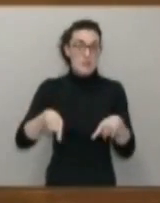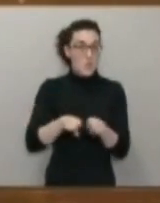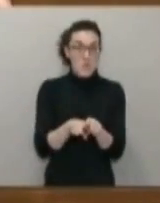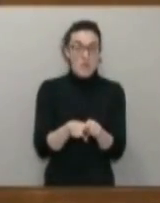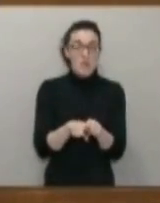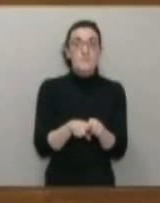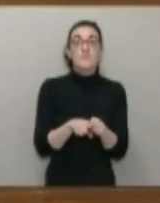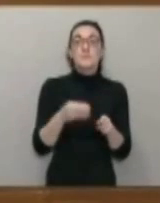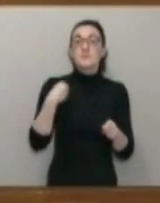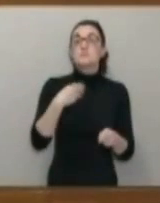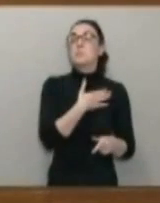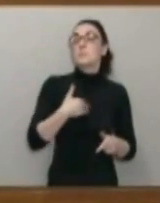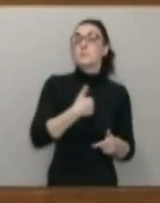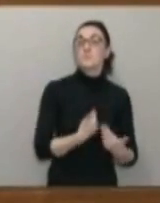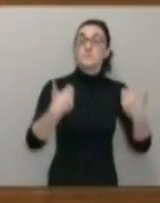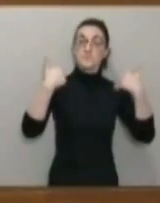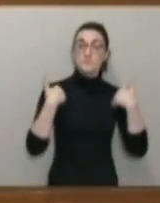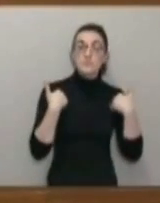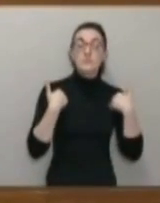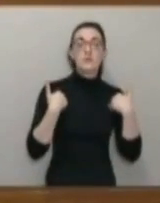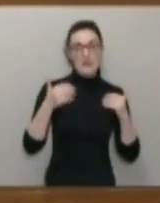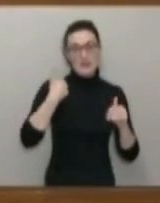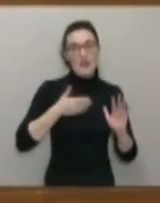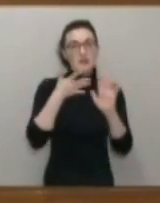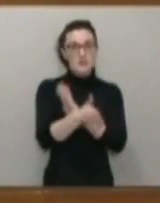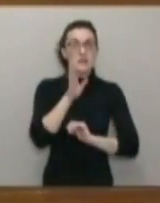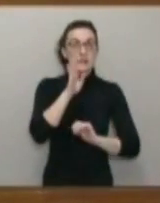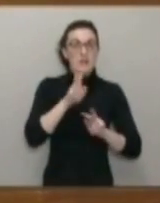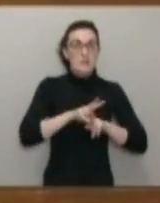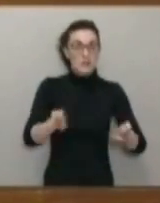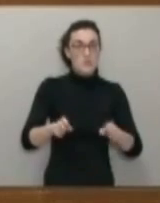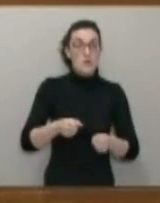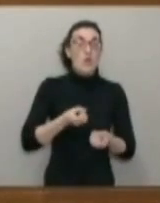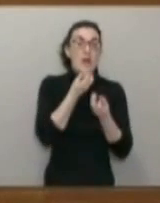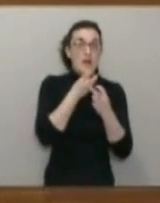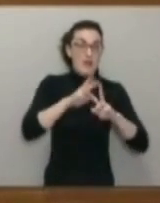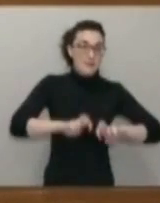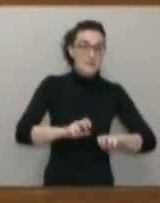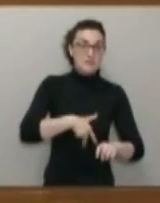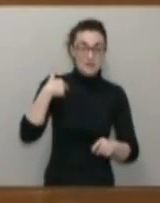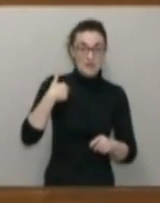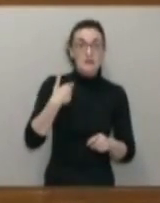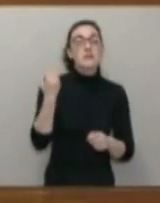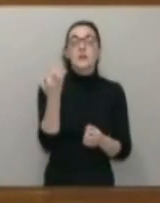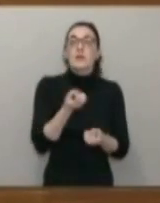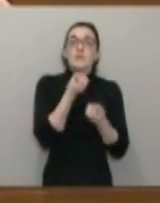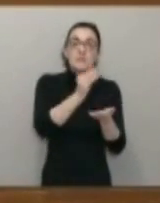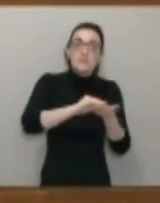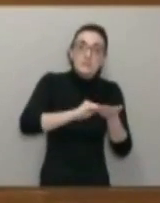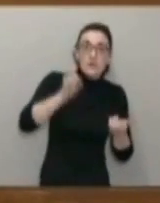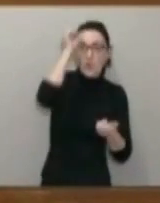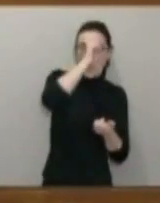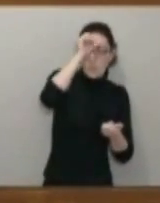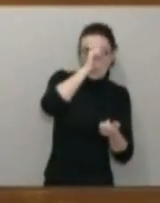cuanto al ejercicio de sus competencias, ya les comentaba al principio en el análisis general que corresponde al CES la emisión de dictámenes y pareceres de